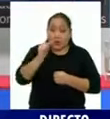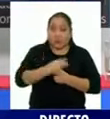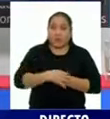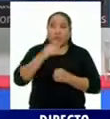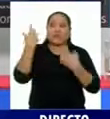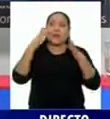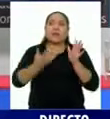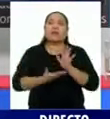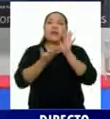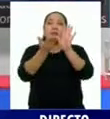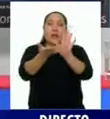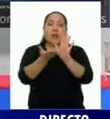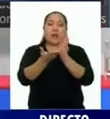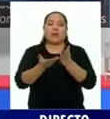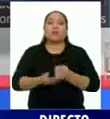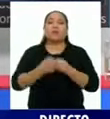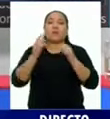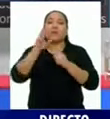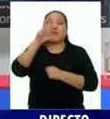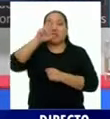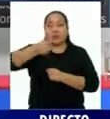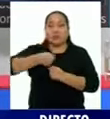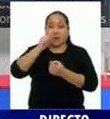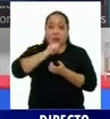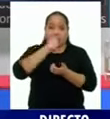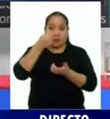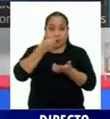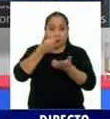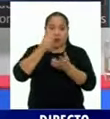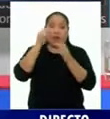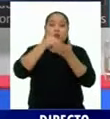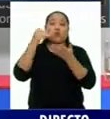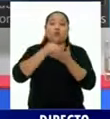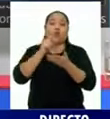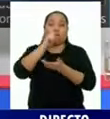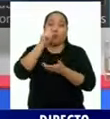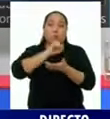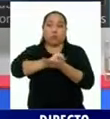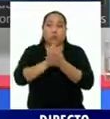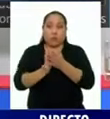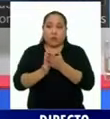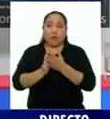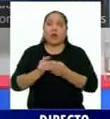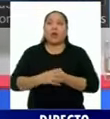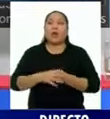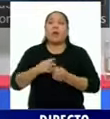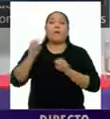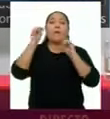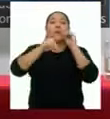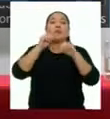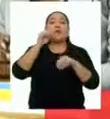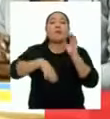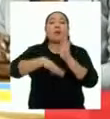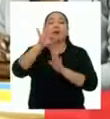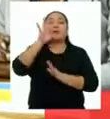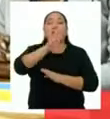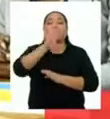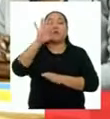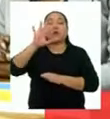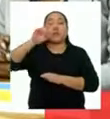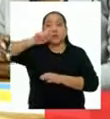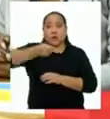han otorgado 3.000 becas con certificación gratuita en materias de competencias tecnológicas, registrándose más de 55.000 postulaciones en